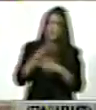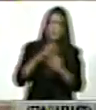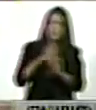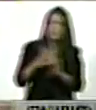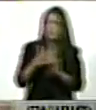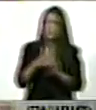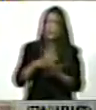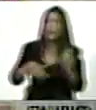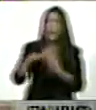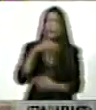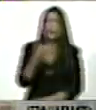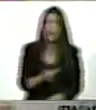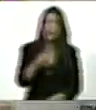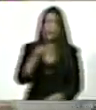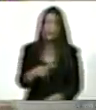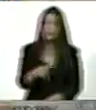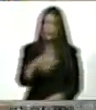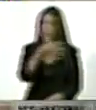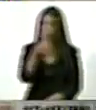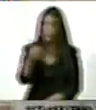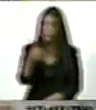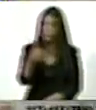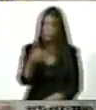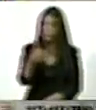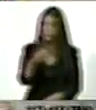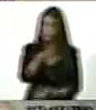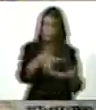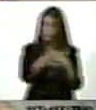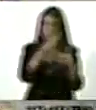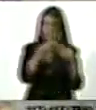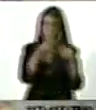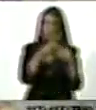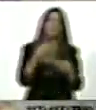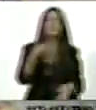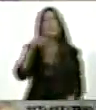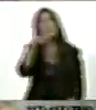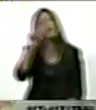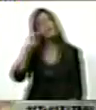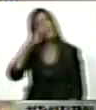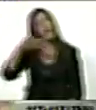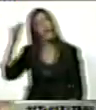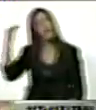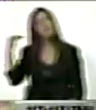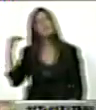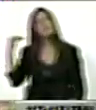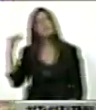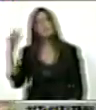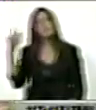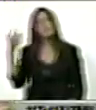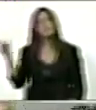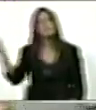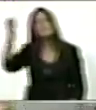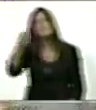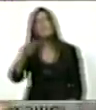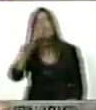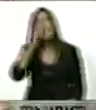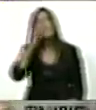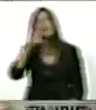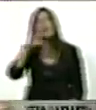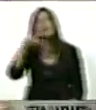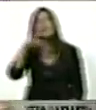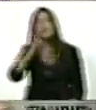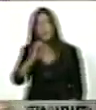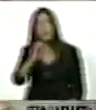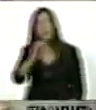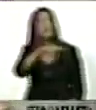que hay en el seno de la dirigencia de la MUD. No sé si ustedes recuerdan aquella oportunidad en que pusieron al señor Chugo Torrealba por